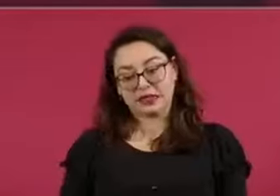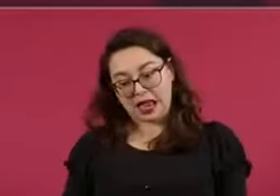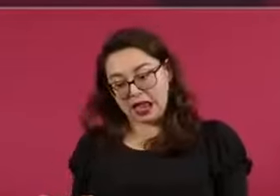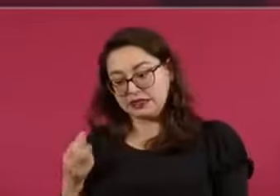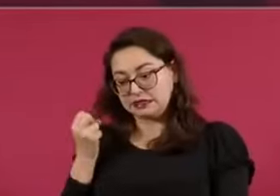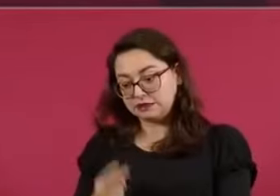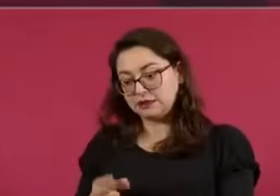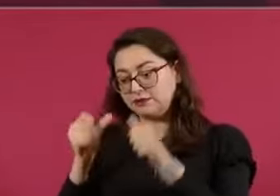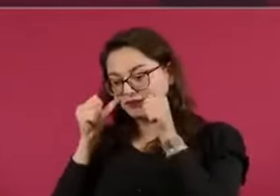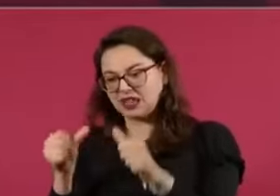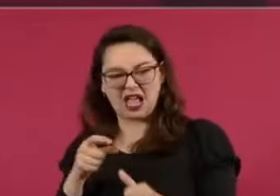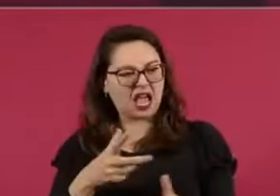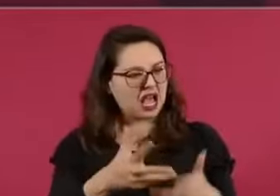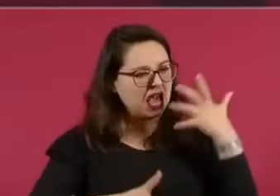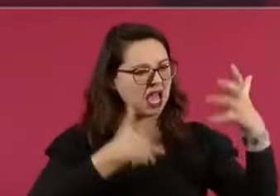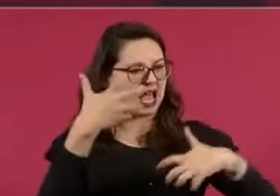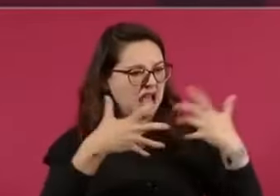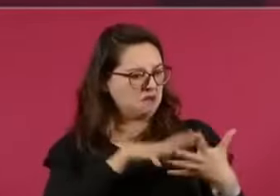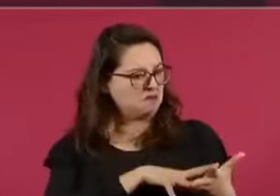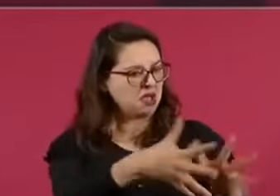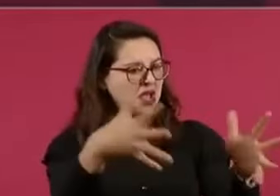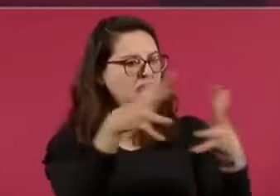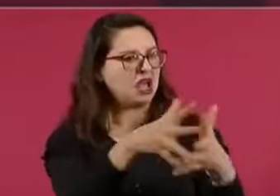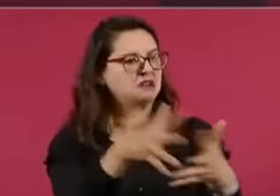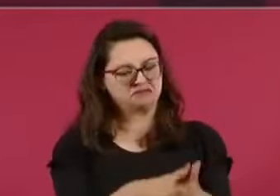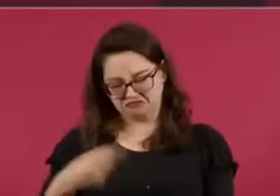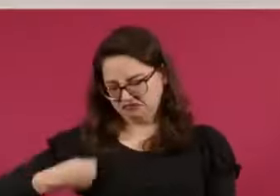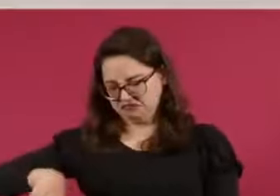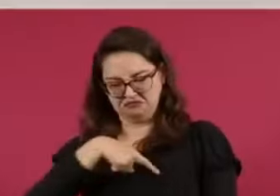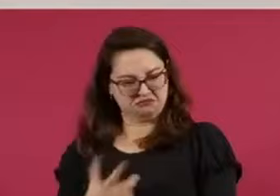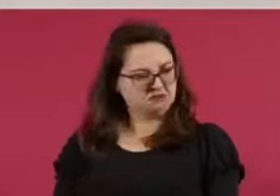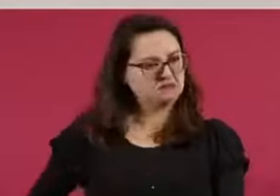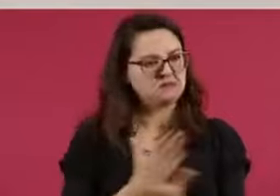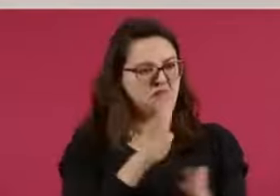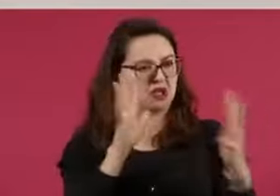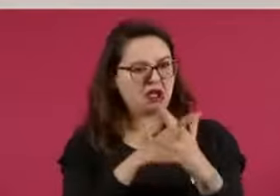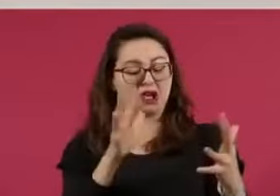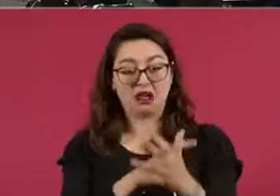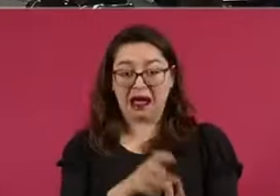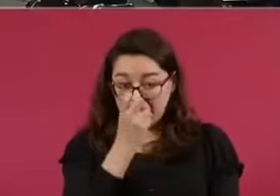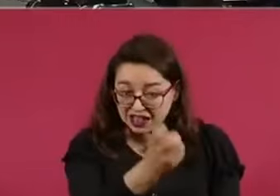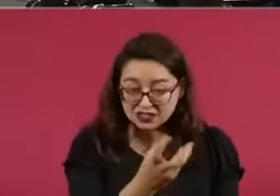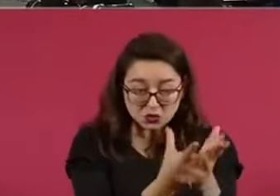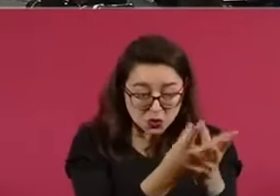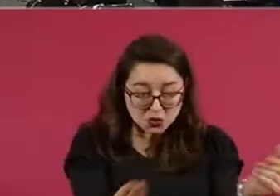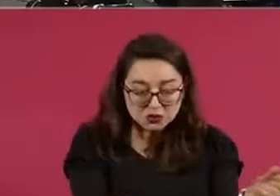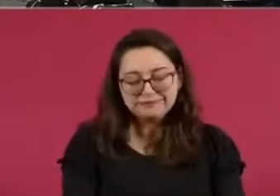no se puede enfrentar la violencia con la violencia. Esa es otra diferencia que tenemos con los